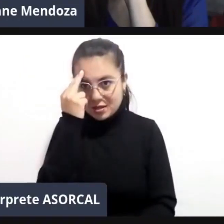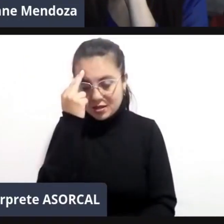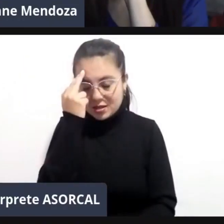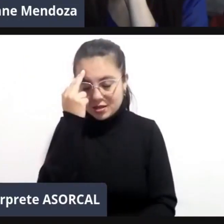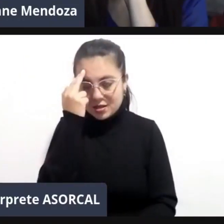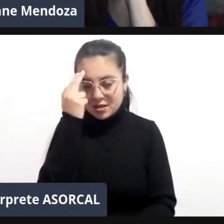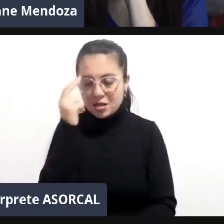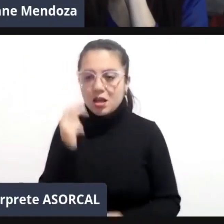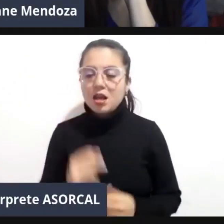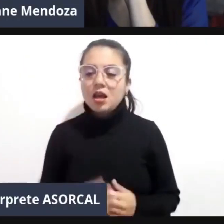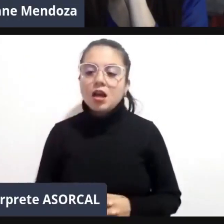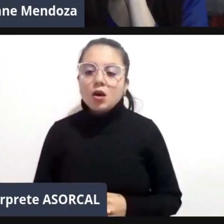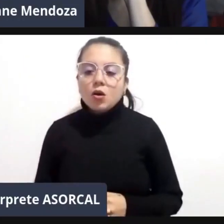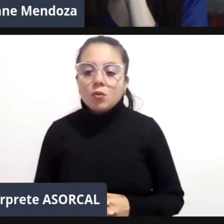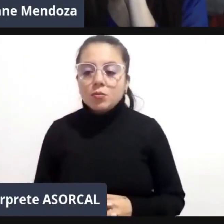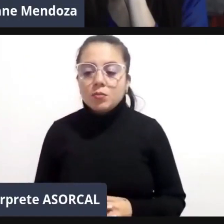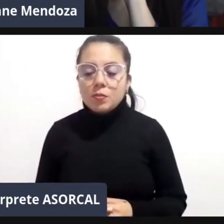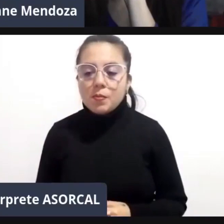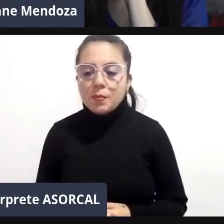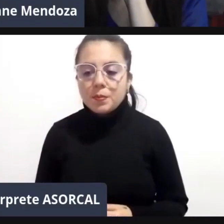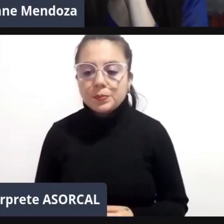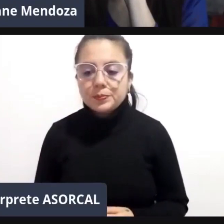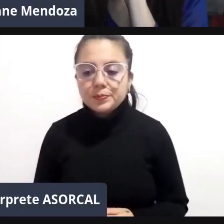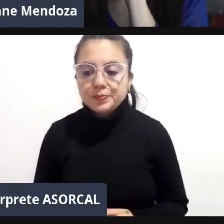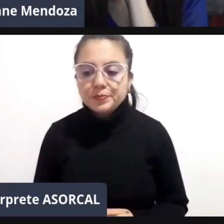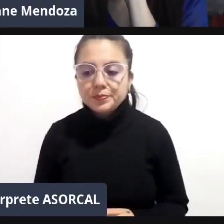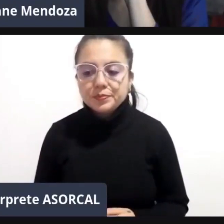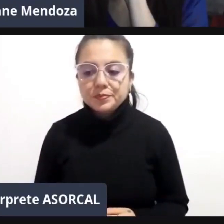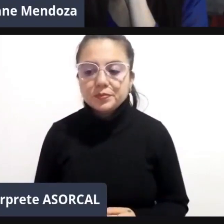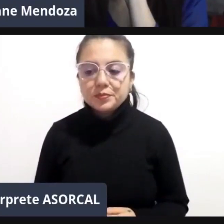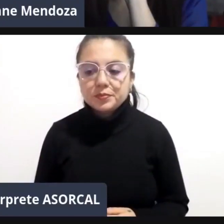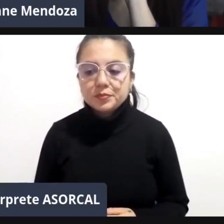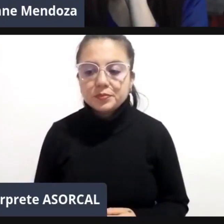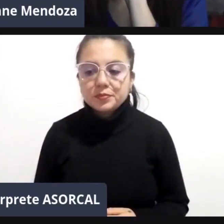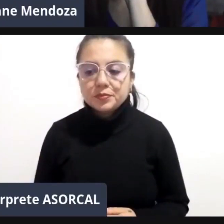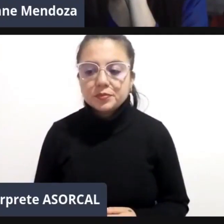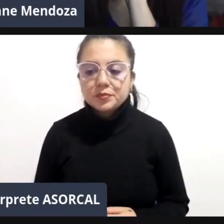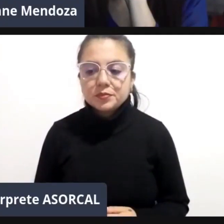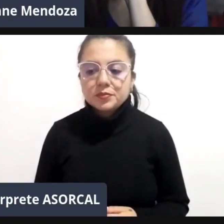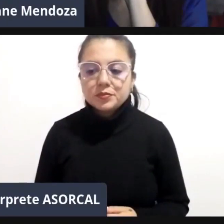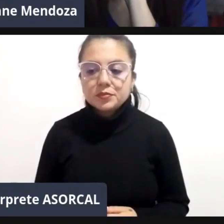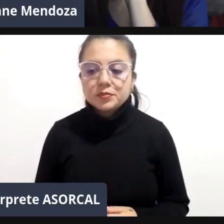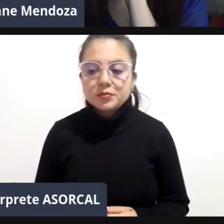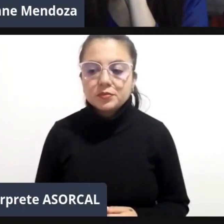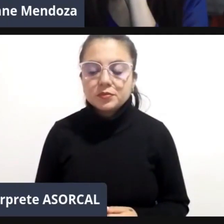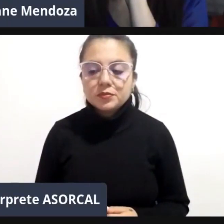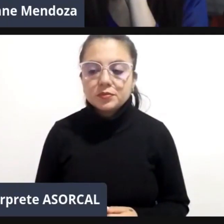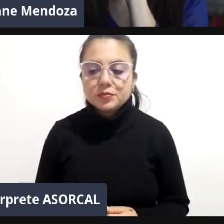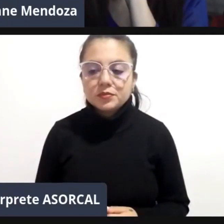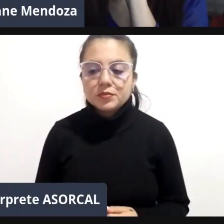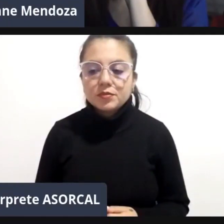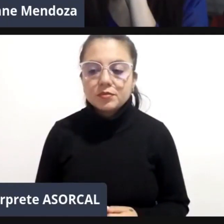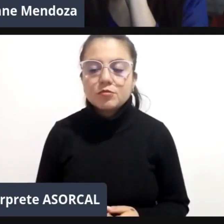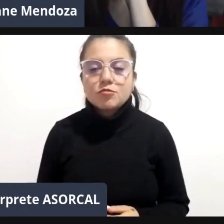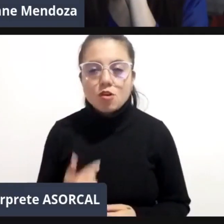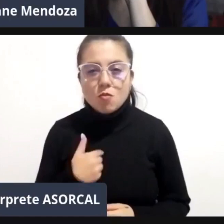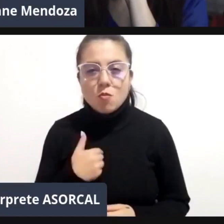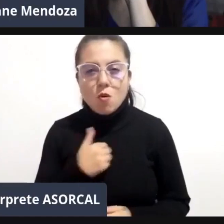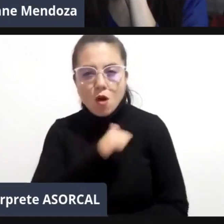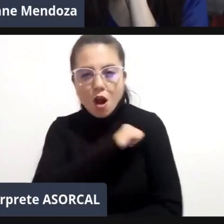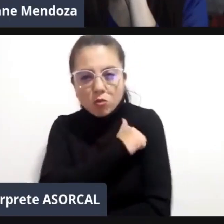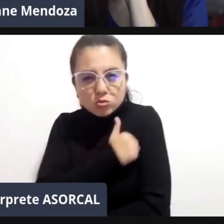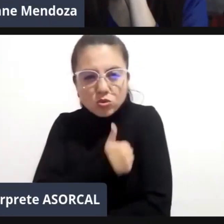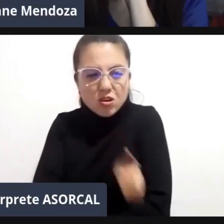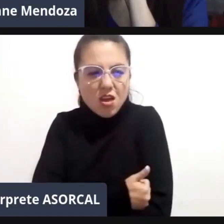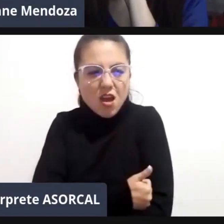el sentido de un ente de autoridad, sino más bien la autoridad intrínseca que